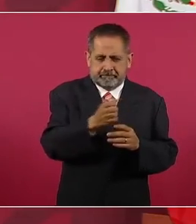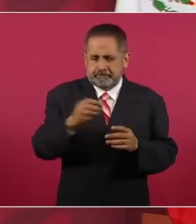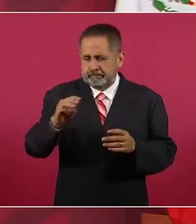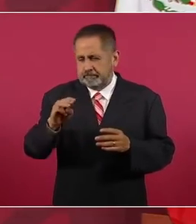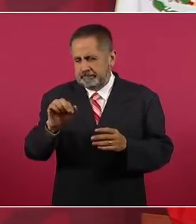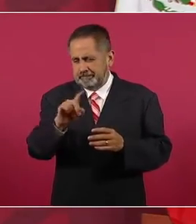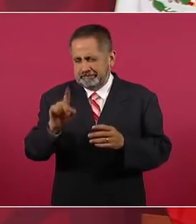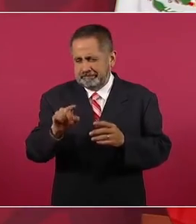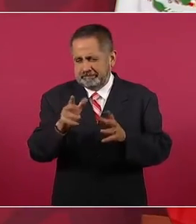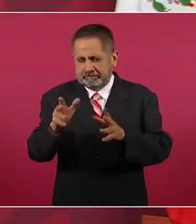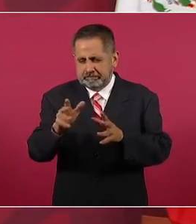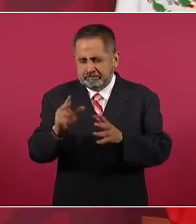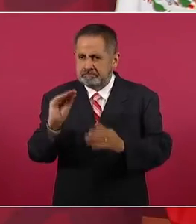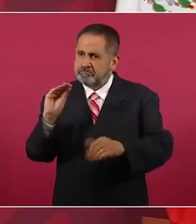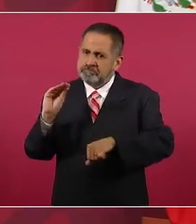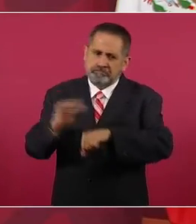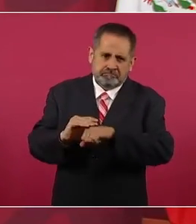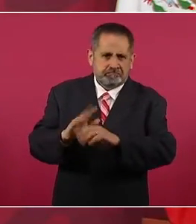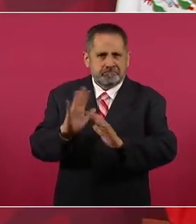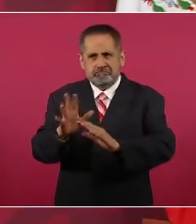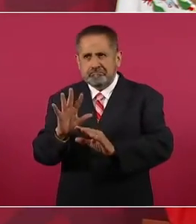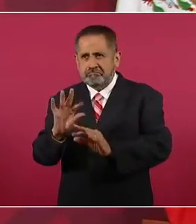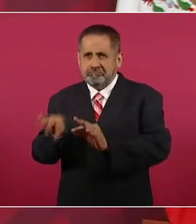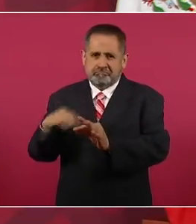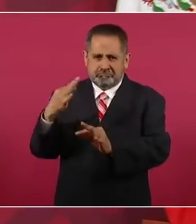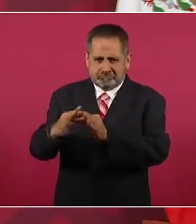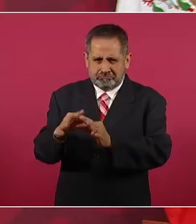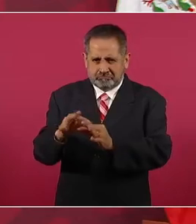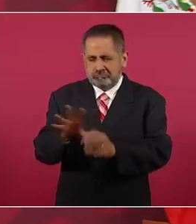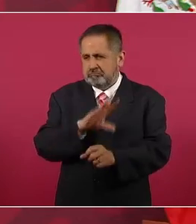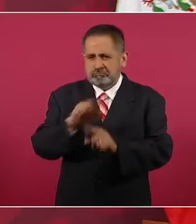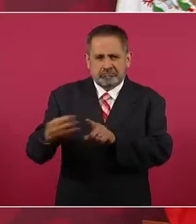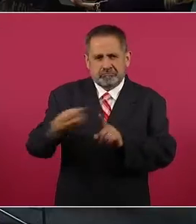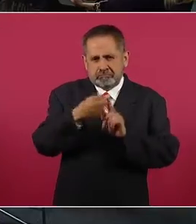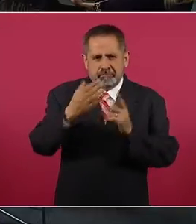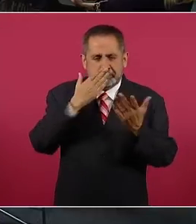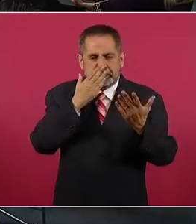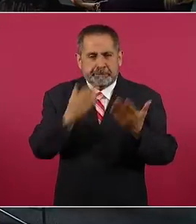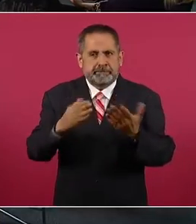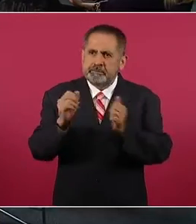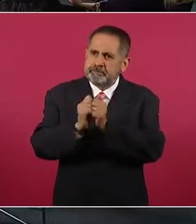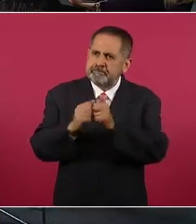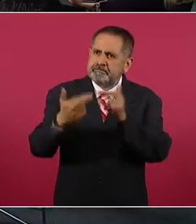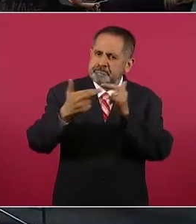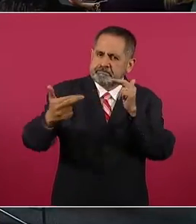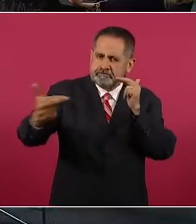a mediados, ya tengamos resuelto el problema.